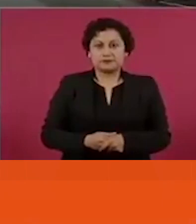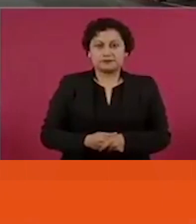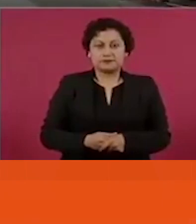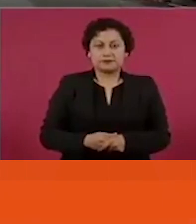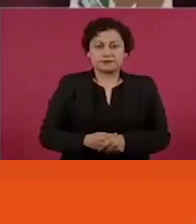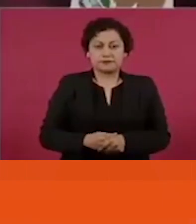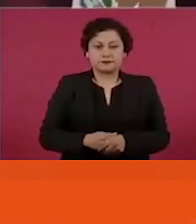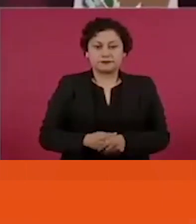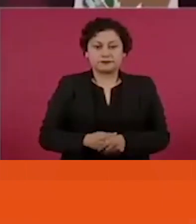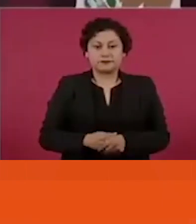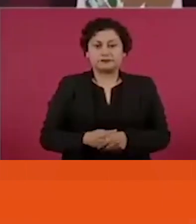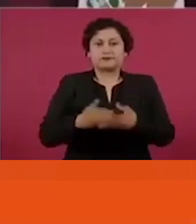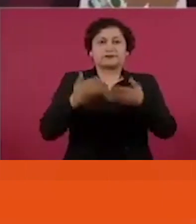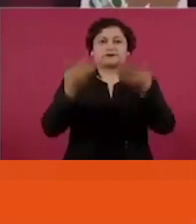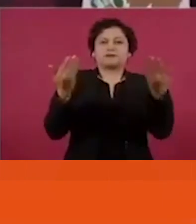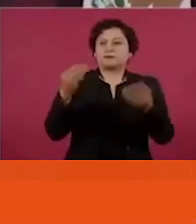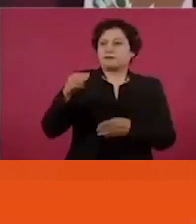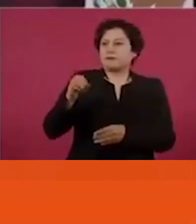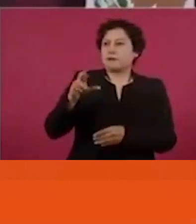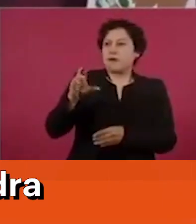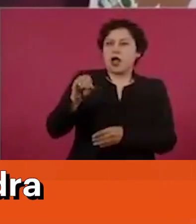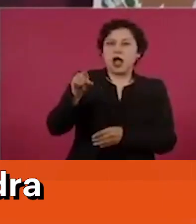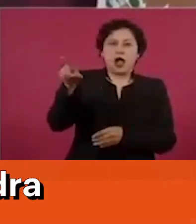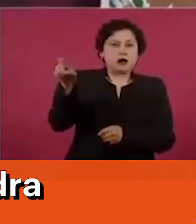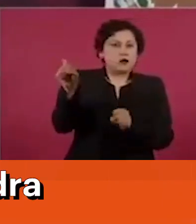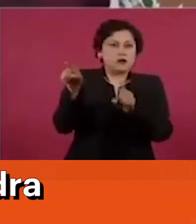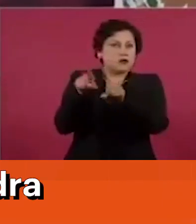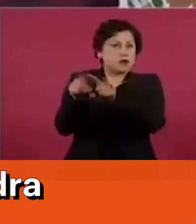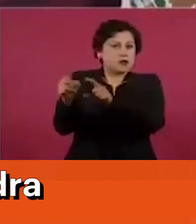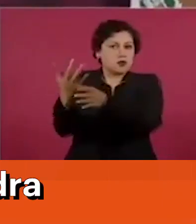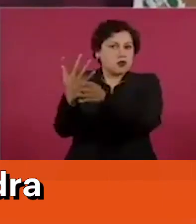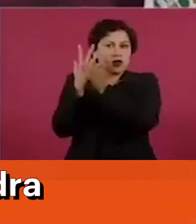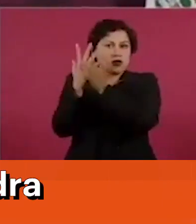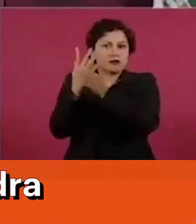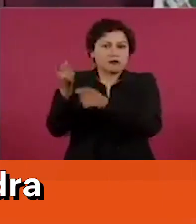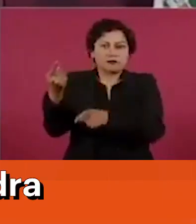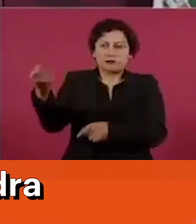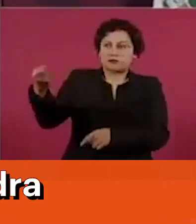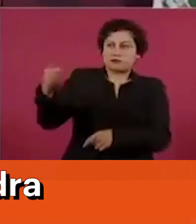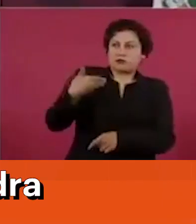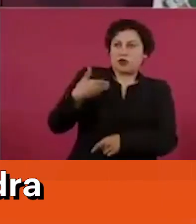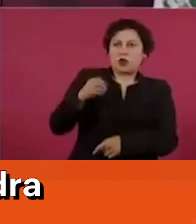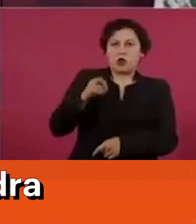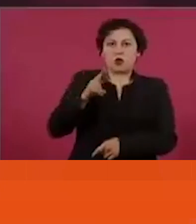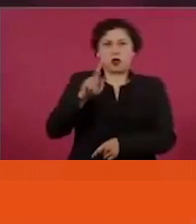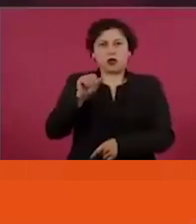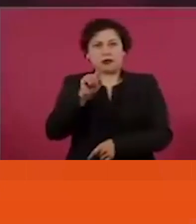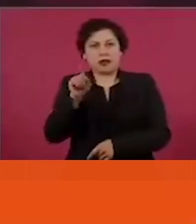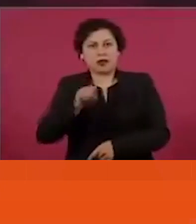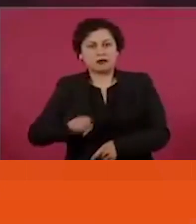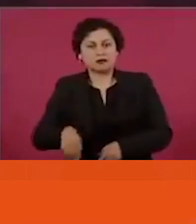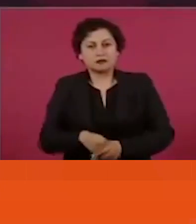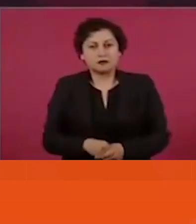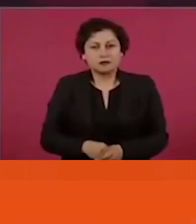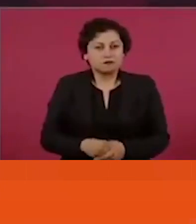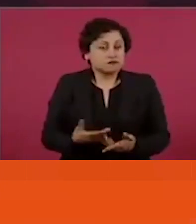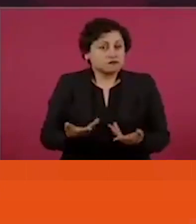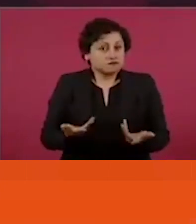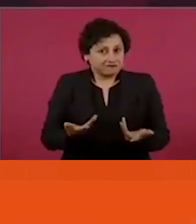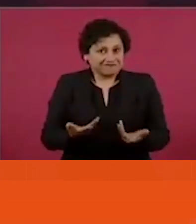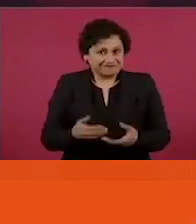Y hasta Marco ya dice que soy Díaz Ordaz. Sí, sí. Sí.